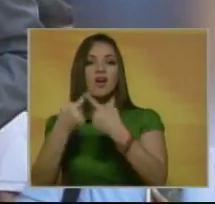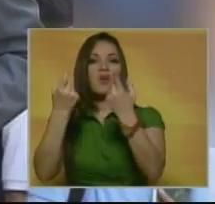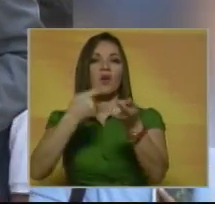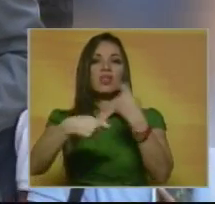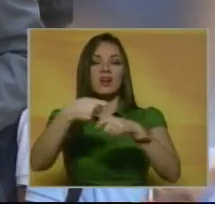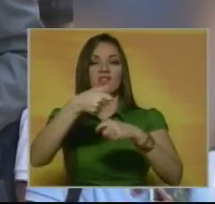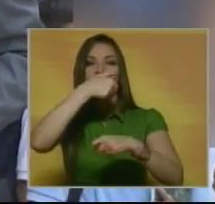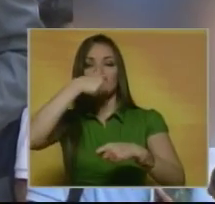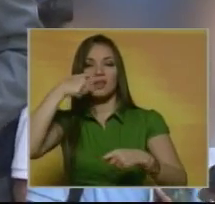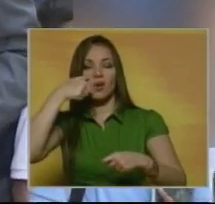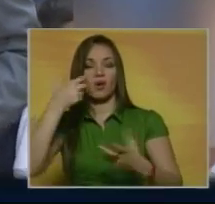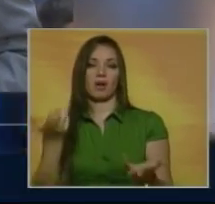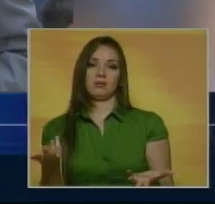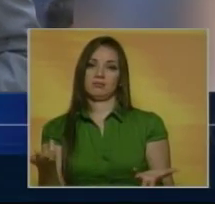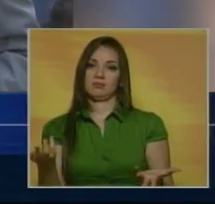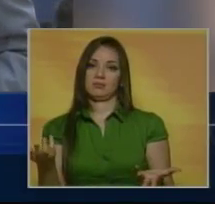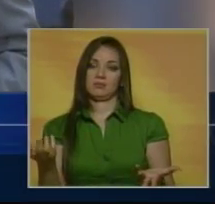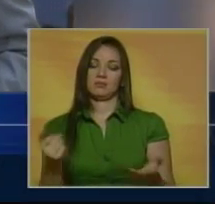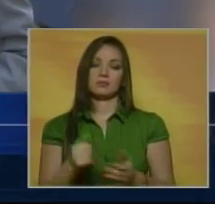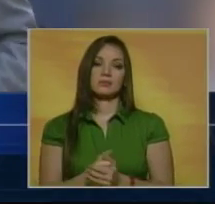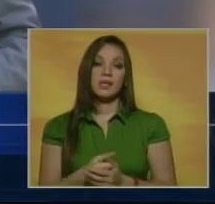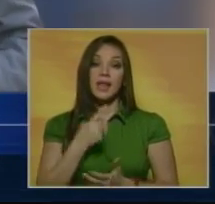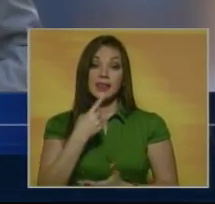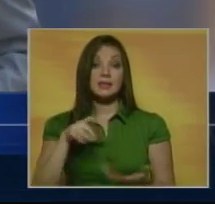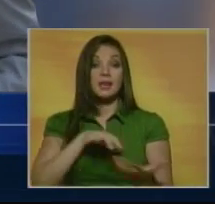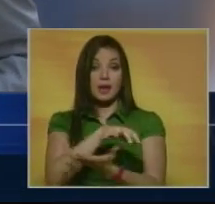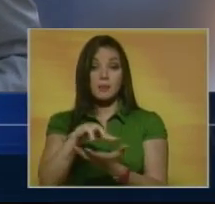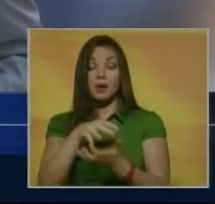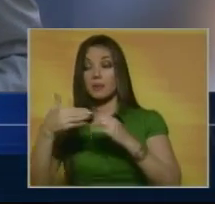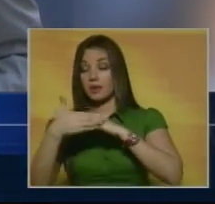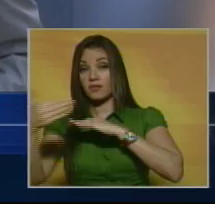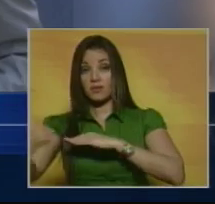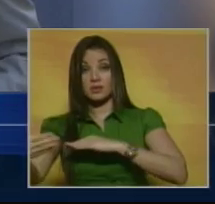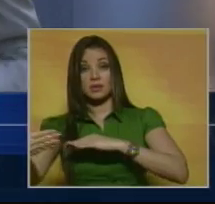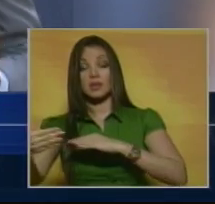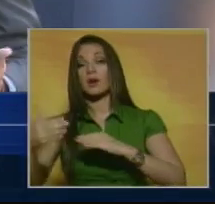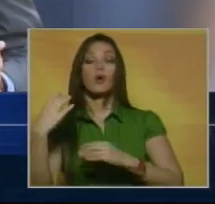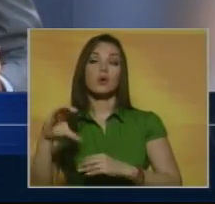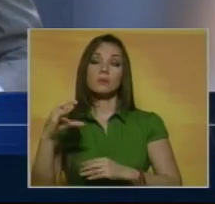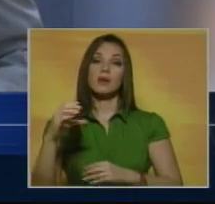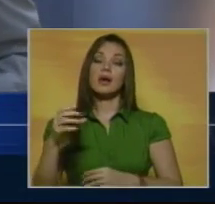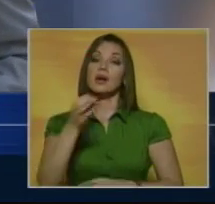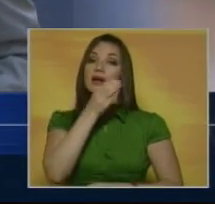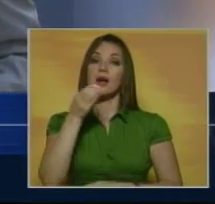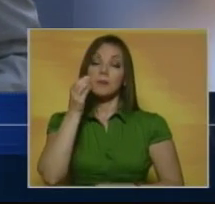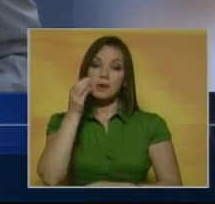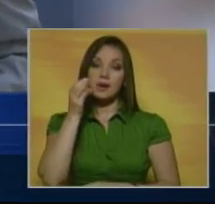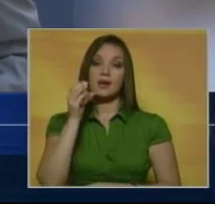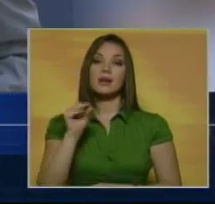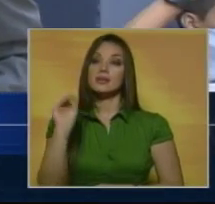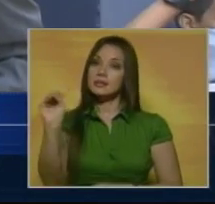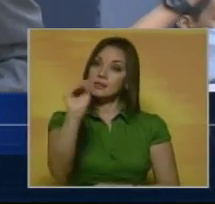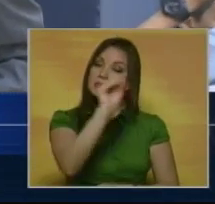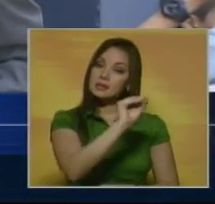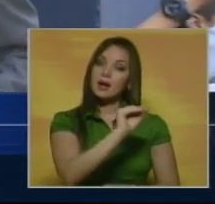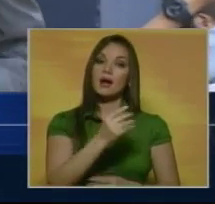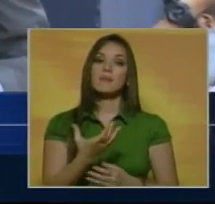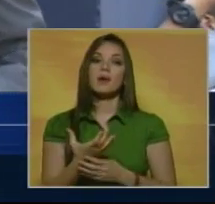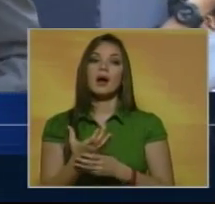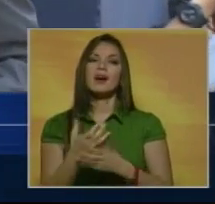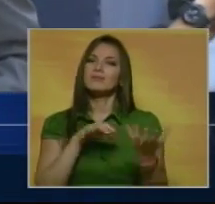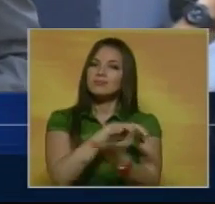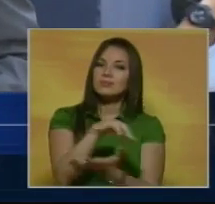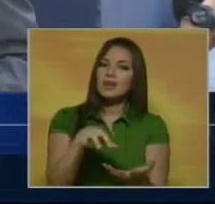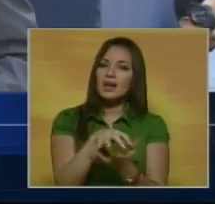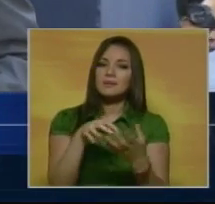A propósito de la actual situación fronteriza con Colombia, Capriles hizo un llamado al gobierno nacional para que no creen lo que llamó conflictos artificiales